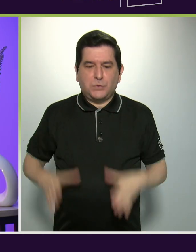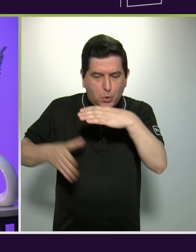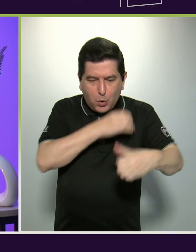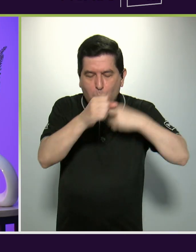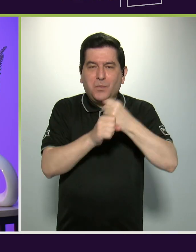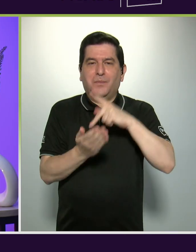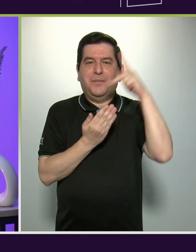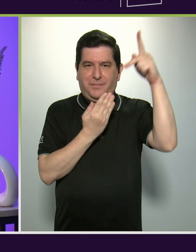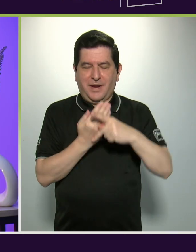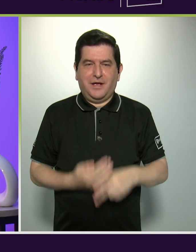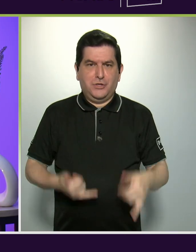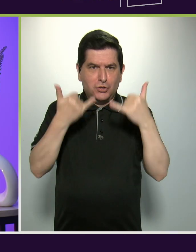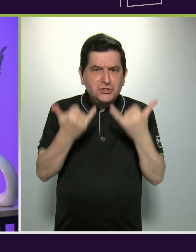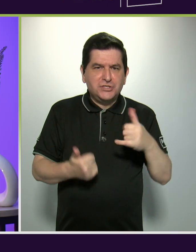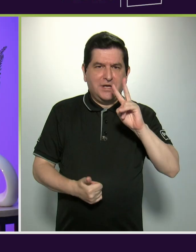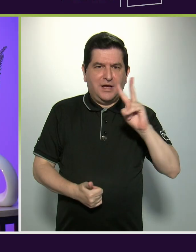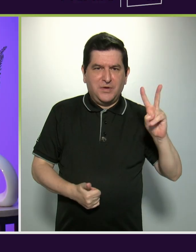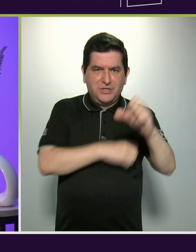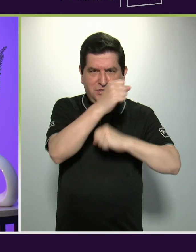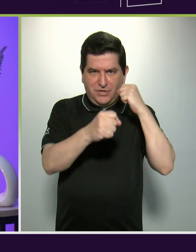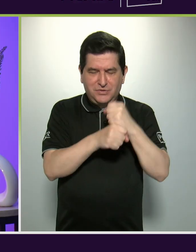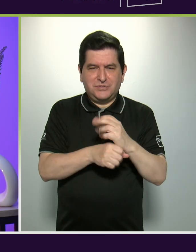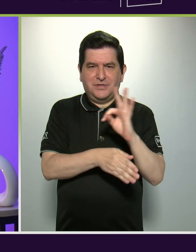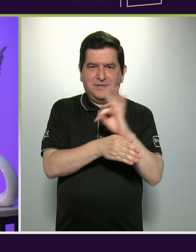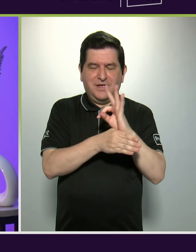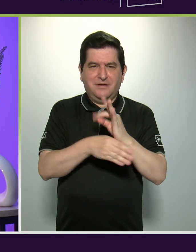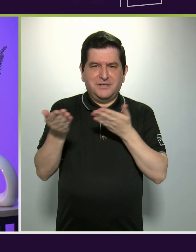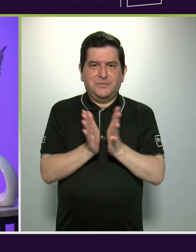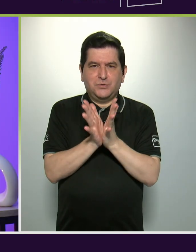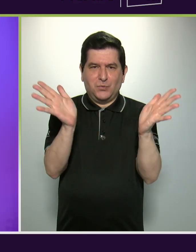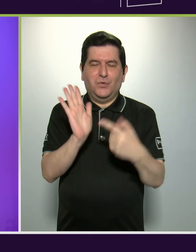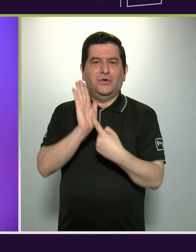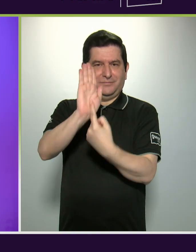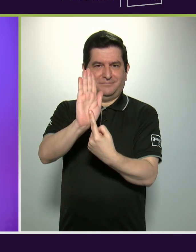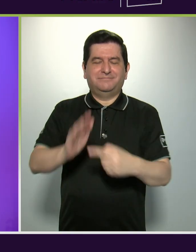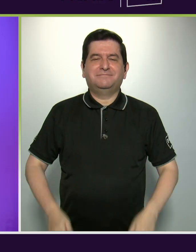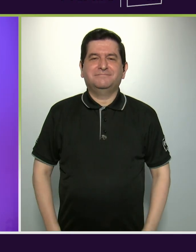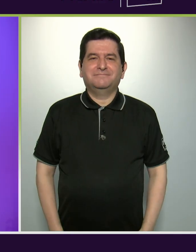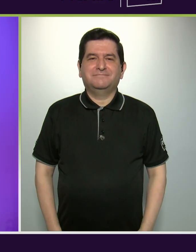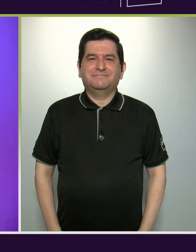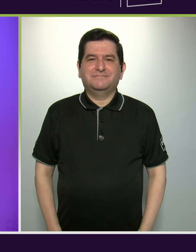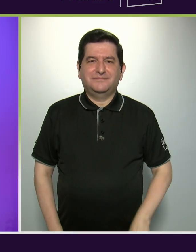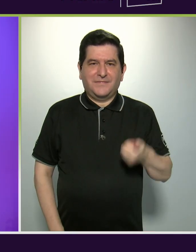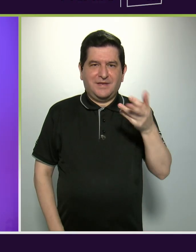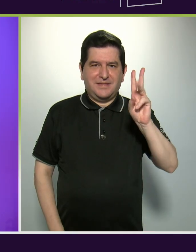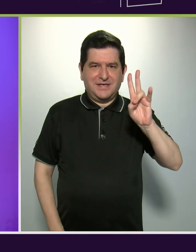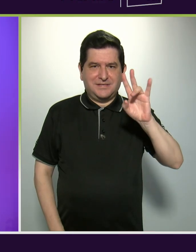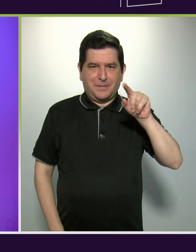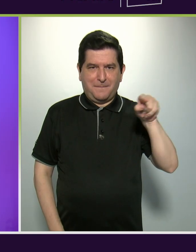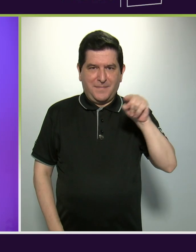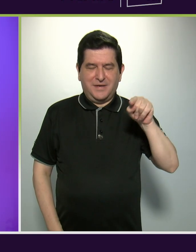aniversario del programa que llega a 22 años al aire en la televisión de servicio público. El 17 de marzo